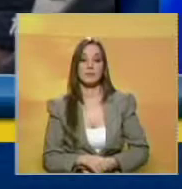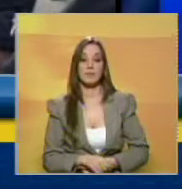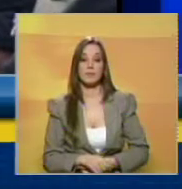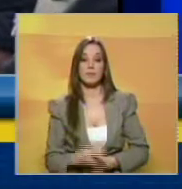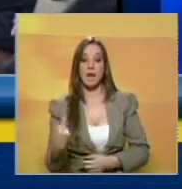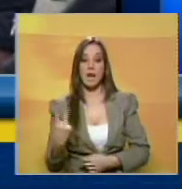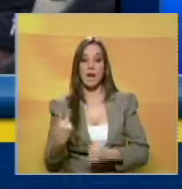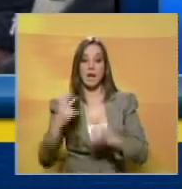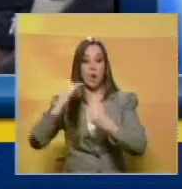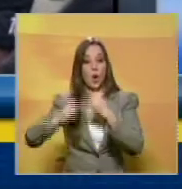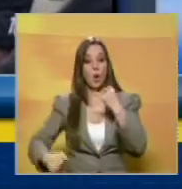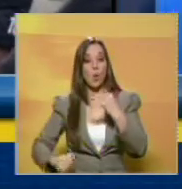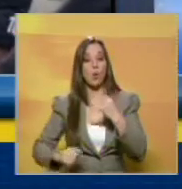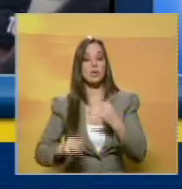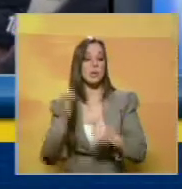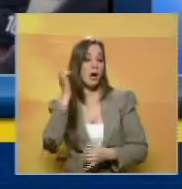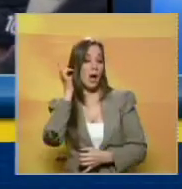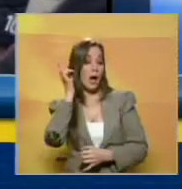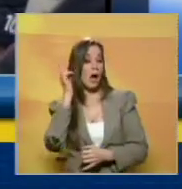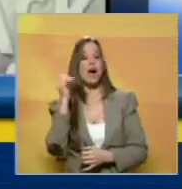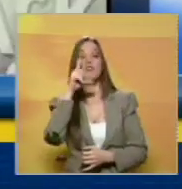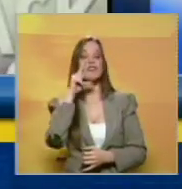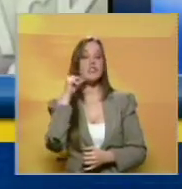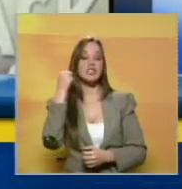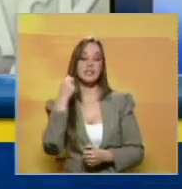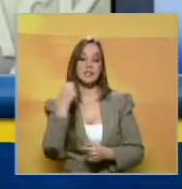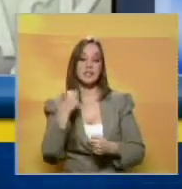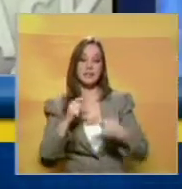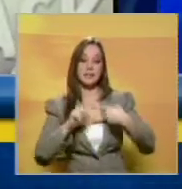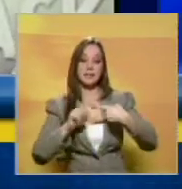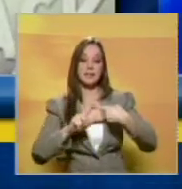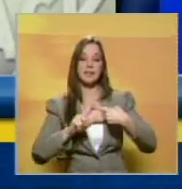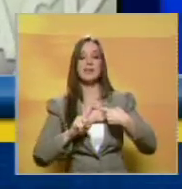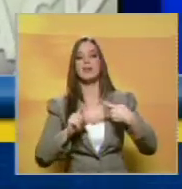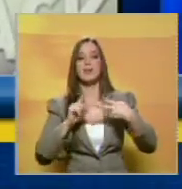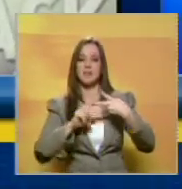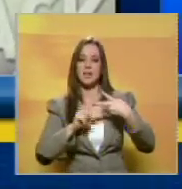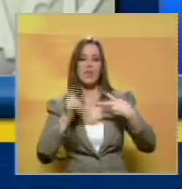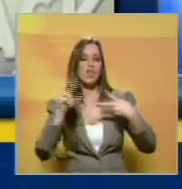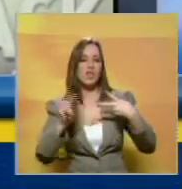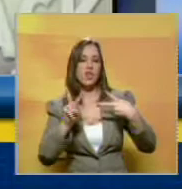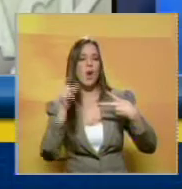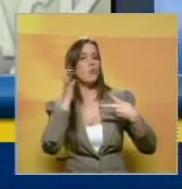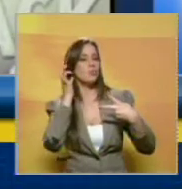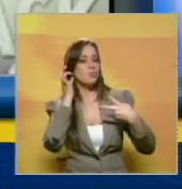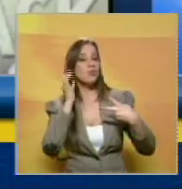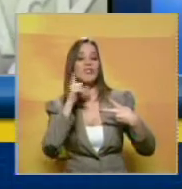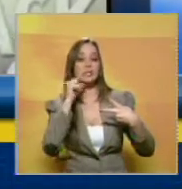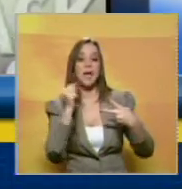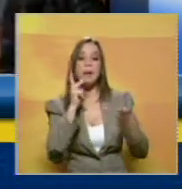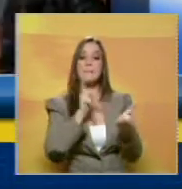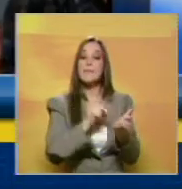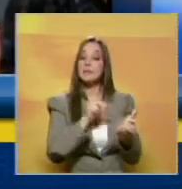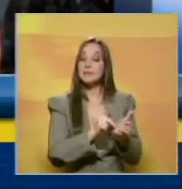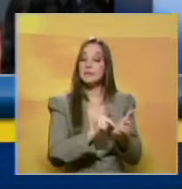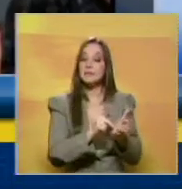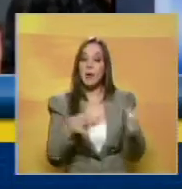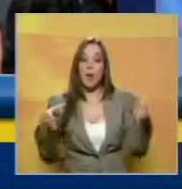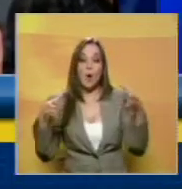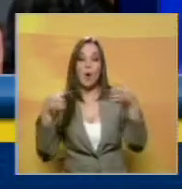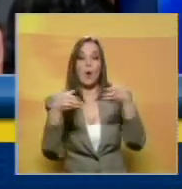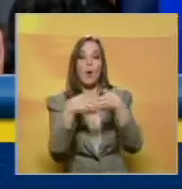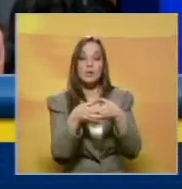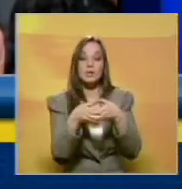Las dos últimas primeras damas francesas, Valérie Terwellet y Carla Bruni Sarkozy, participaron en una concentración